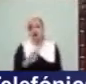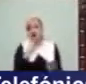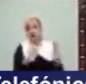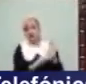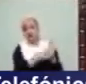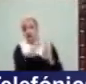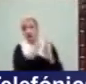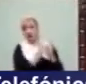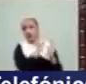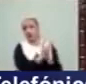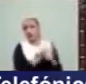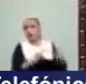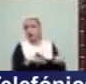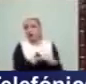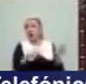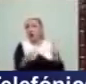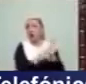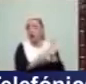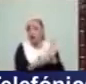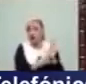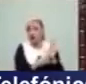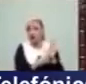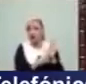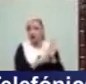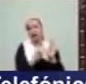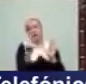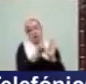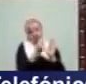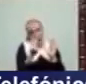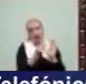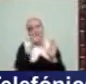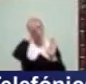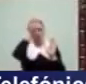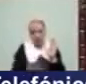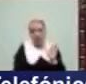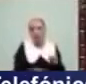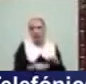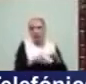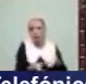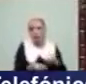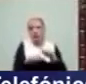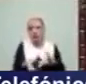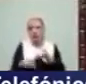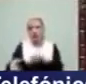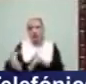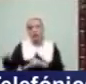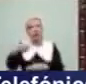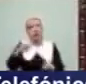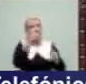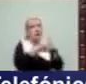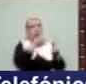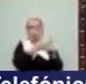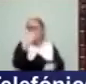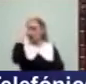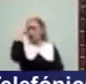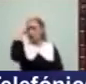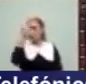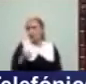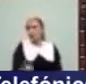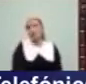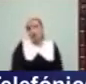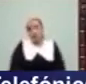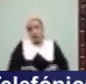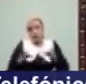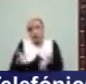el asunto para que la máxima autoridad judicial del país lo resuelva con total